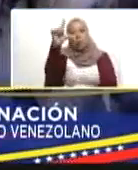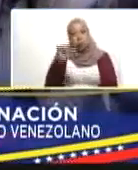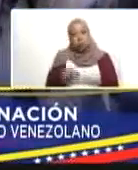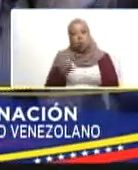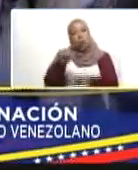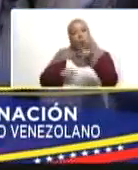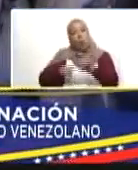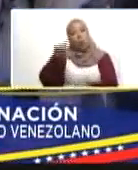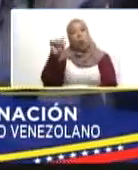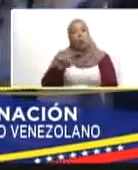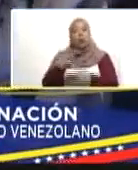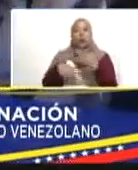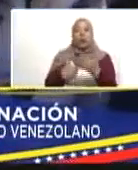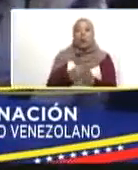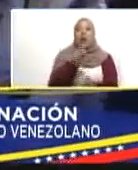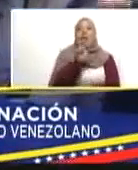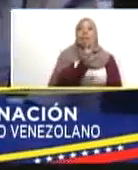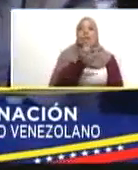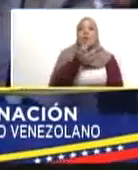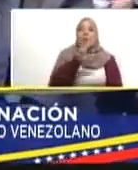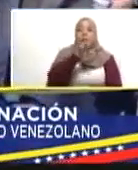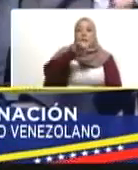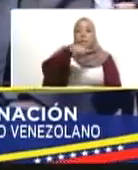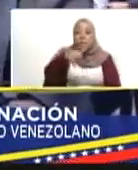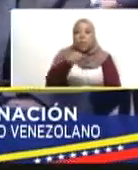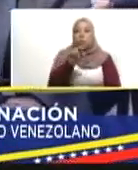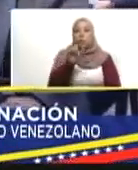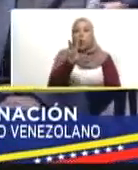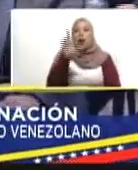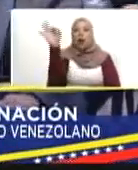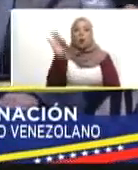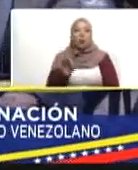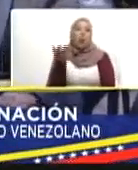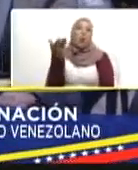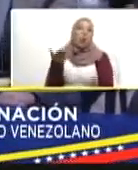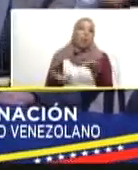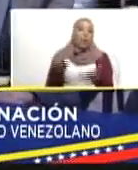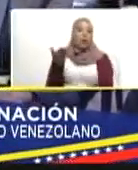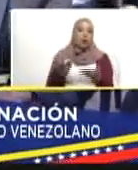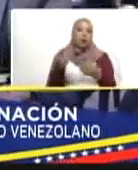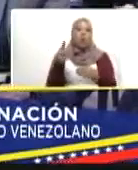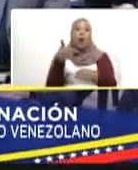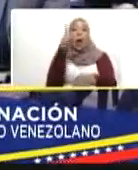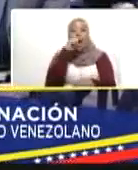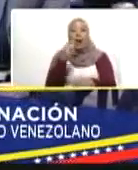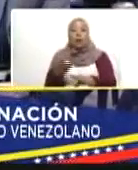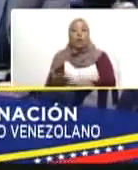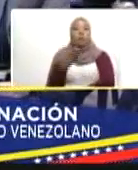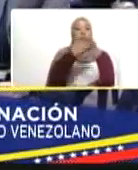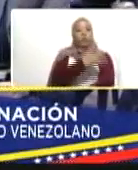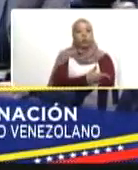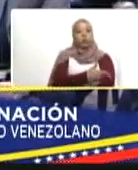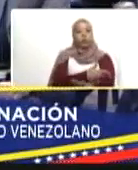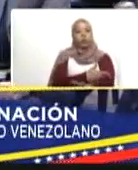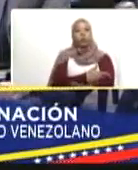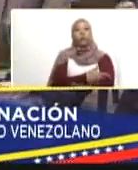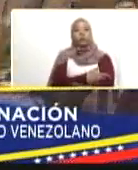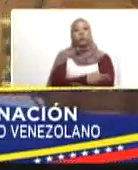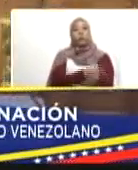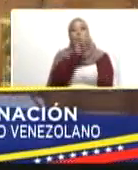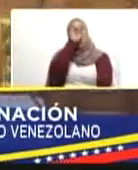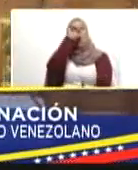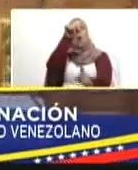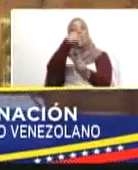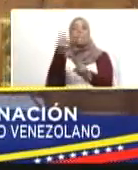inflación en 33 puntos al compararse con el año anterior alcanzando